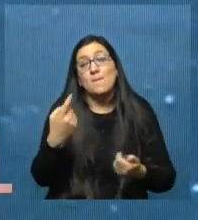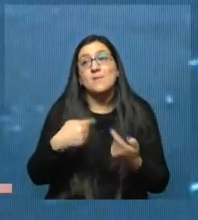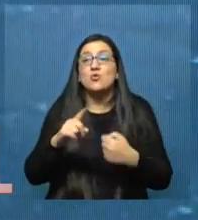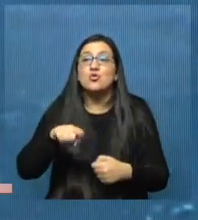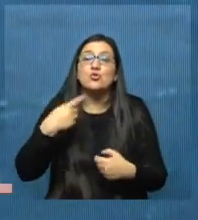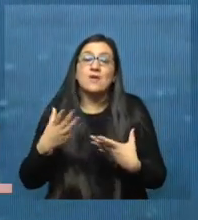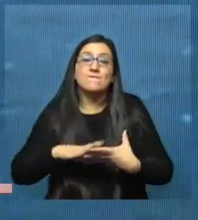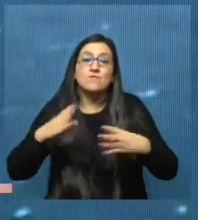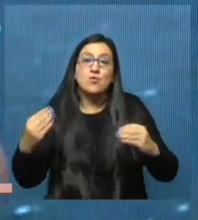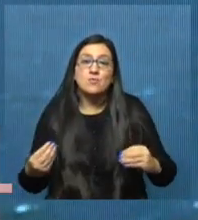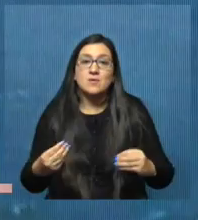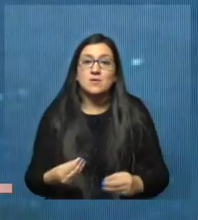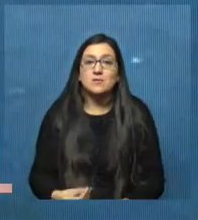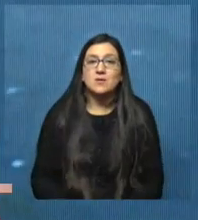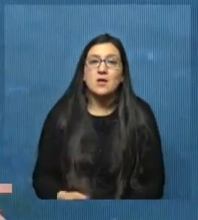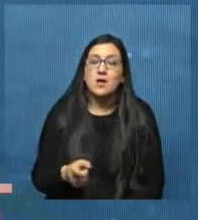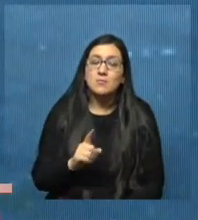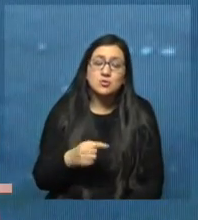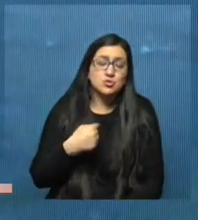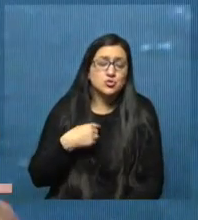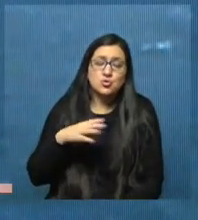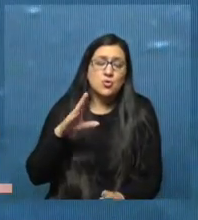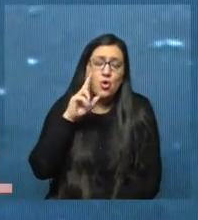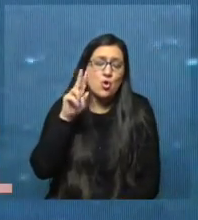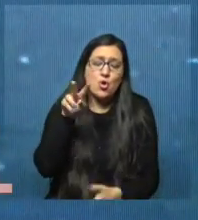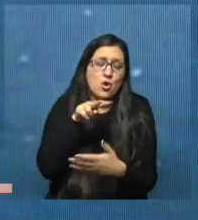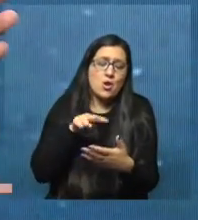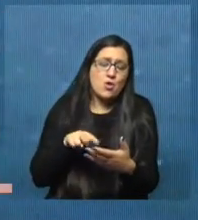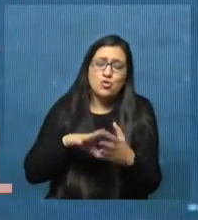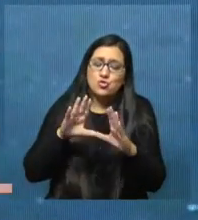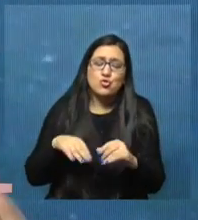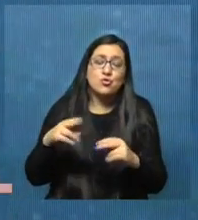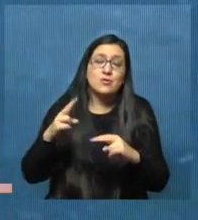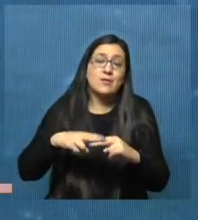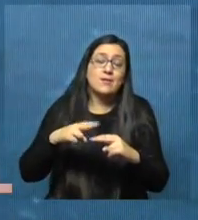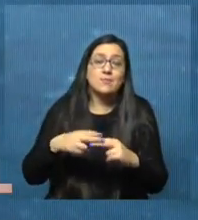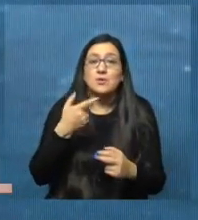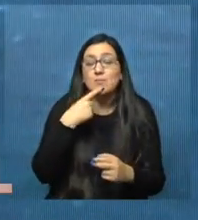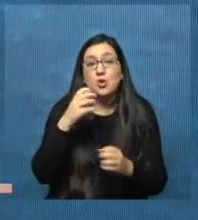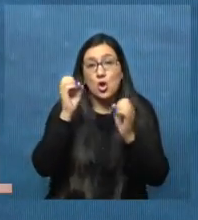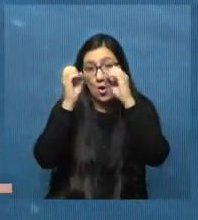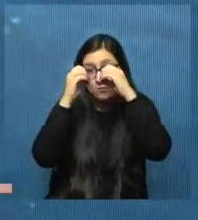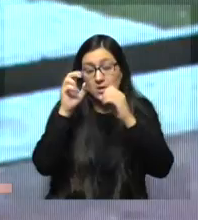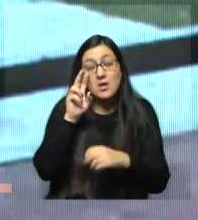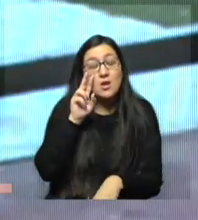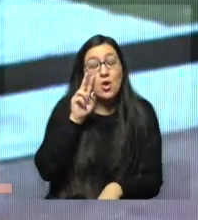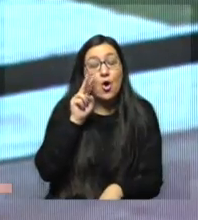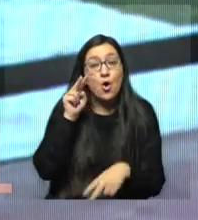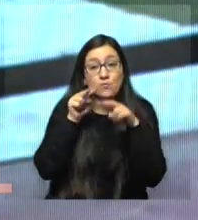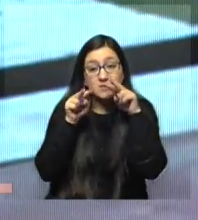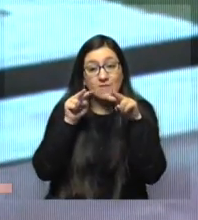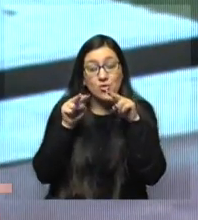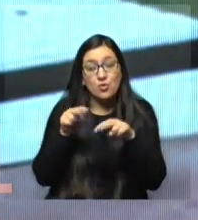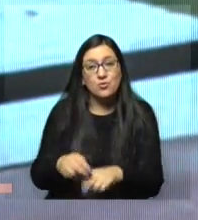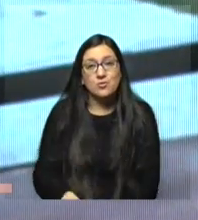una sensación de que tenemos. No, pero si ahora yo me entero en internet. No, es cierto, el Observador. Pero, claro. El Observador, fíjate el puntaje que tiene ahí,